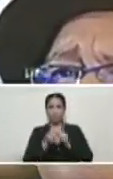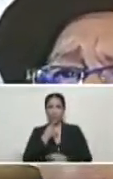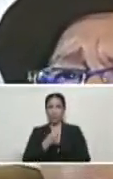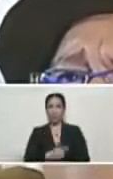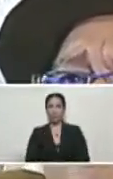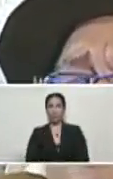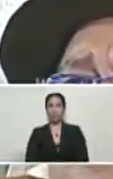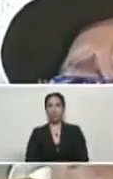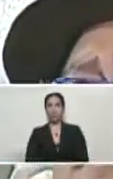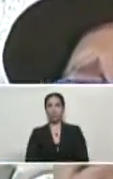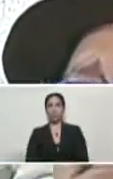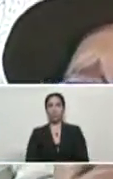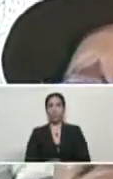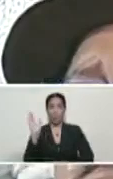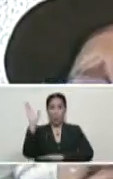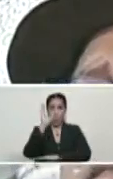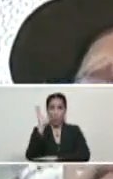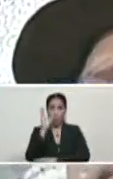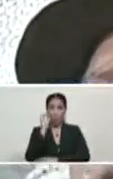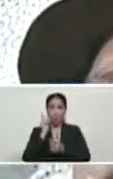santanderistas en Colombia